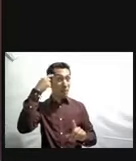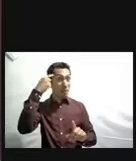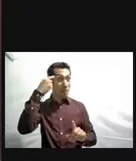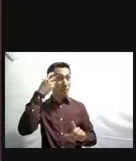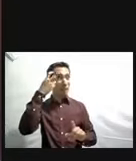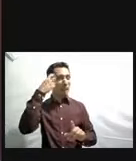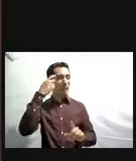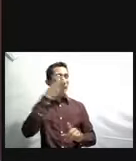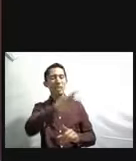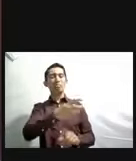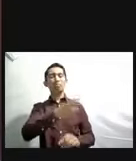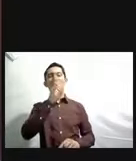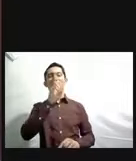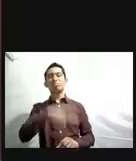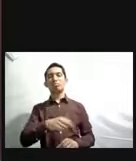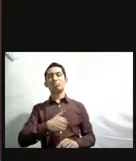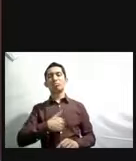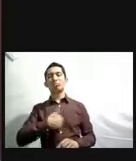desafortunada,